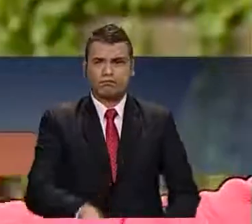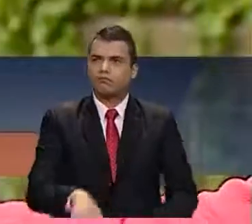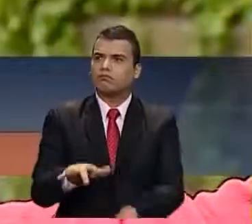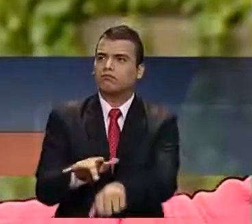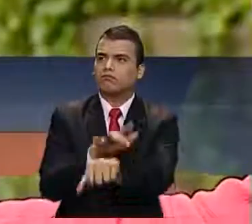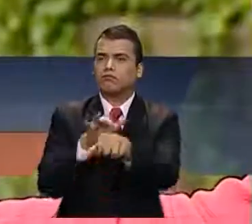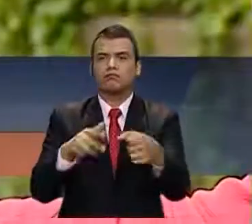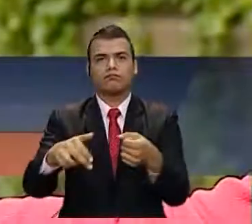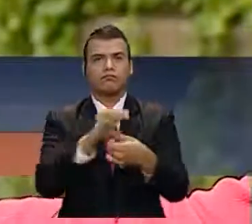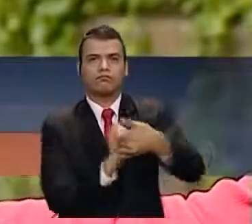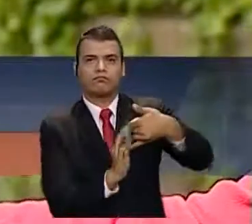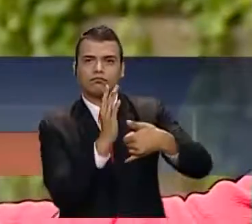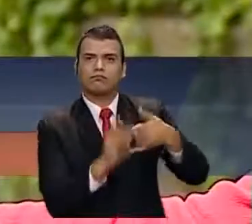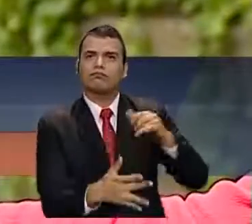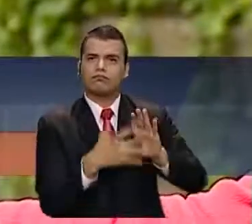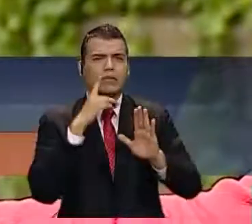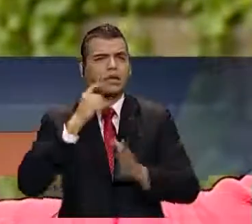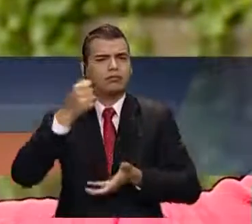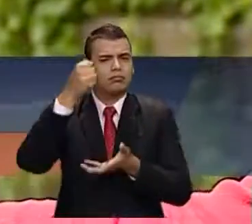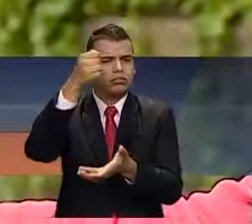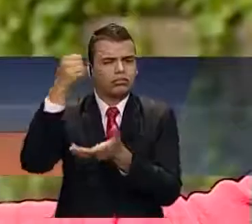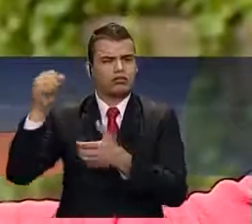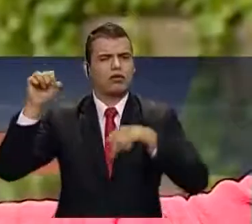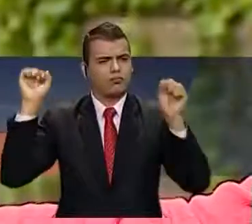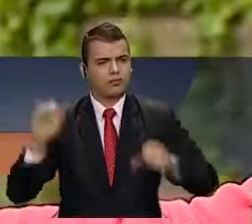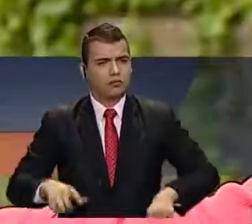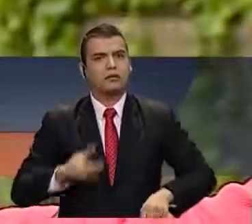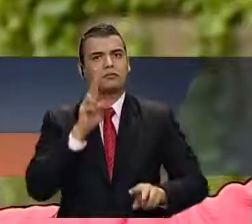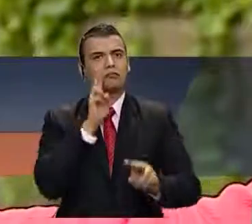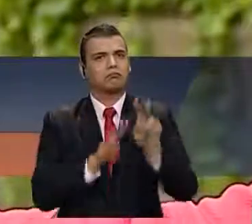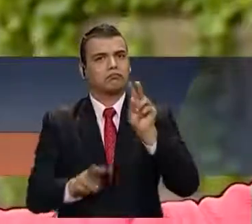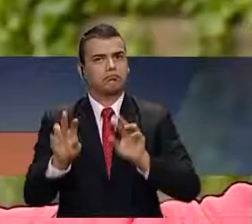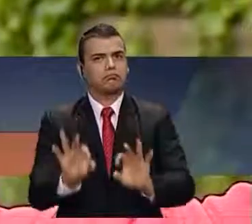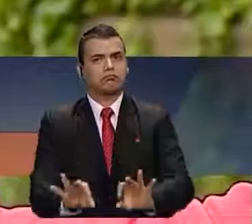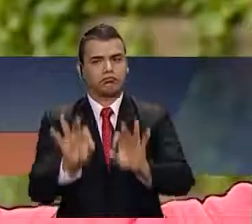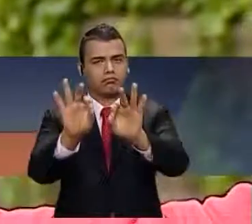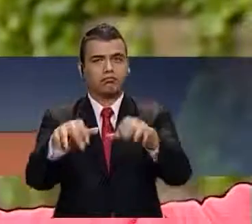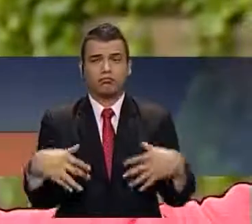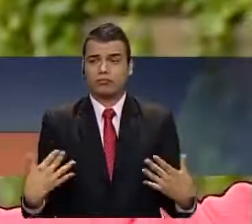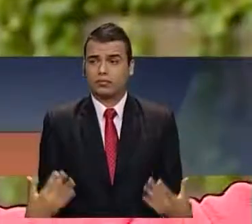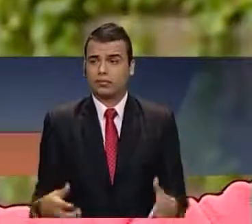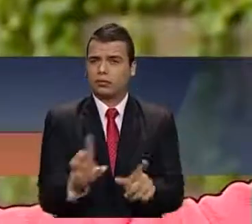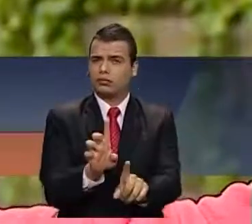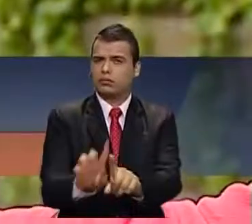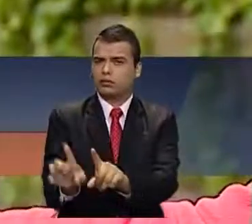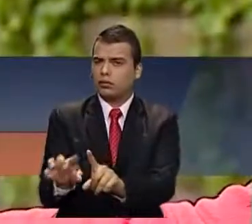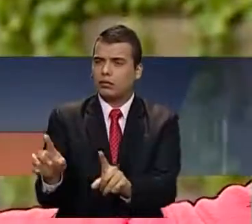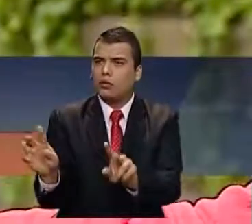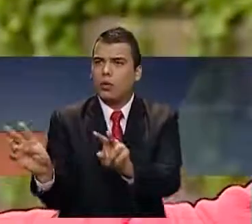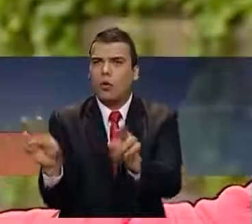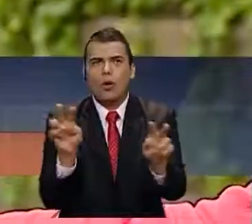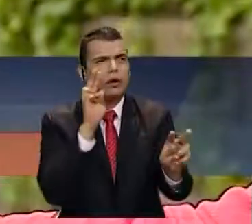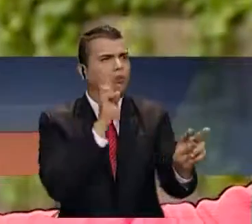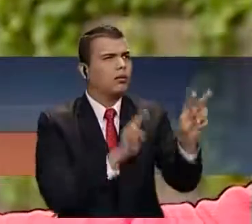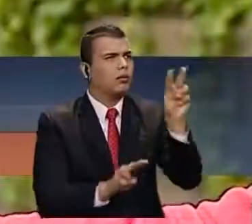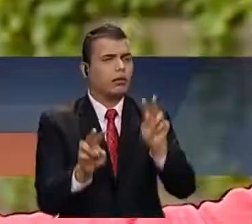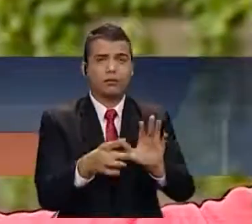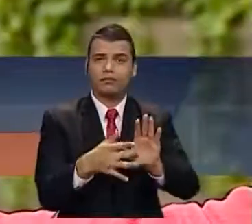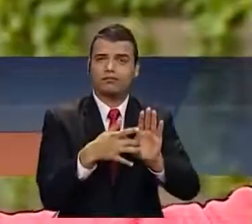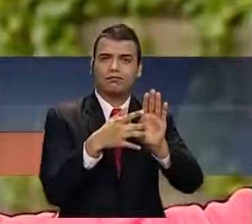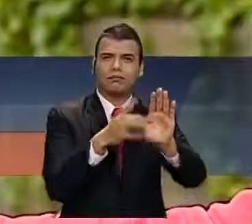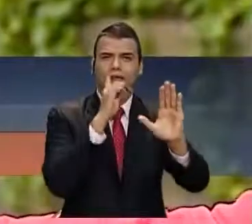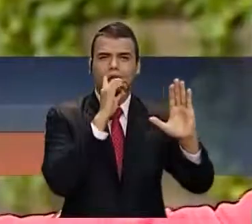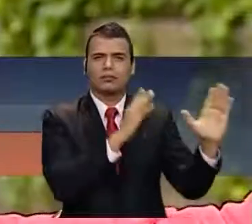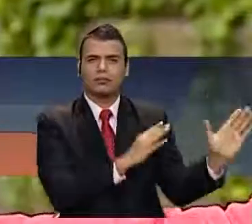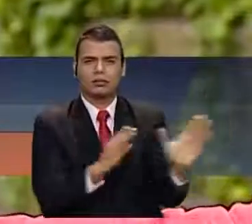inversión, promoverla para el turismo. Tenemos muchísimos atractivos turísticos que los visitantes podrán conocer en este viaje o